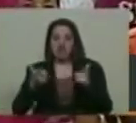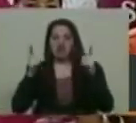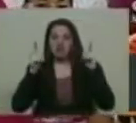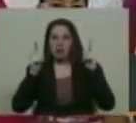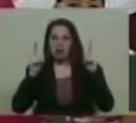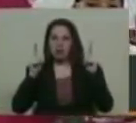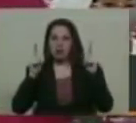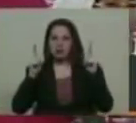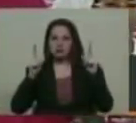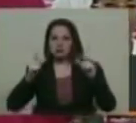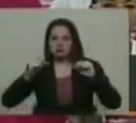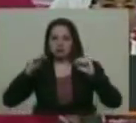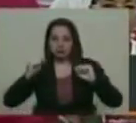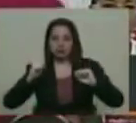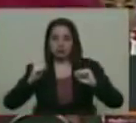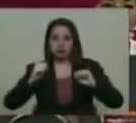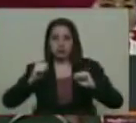heroico.